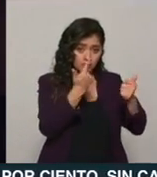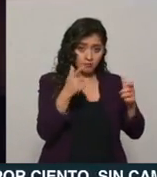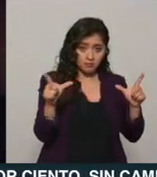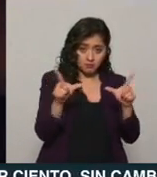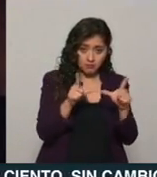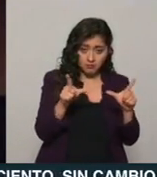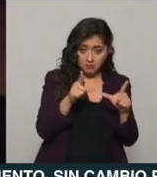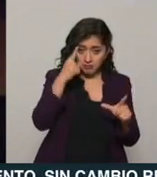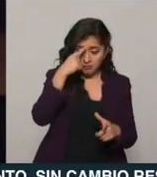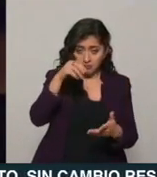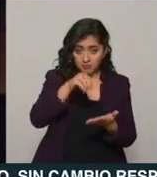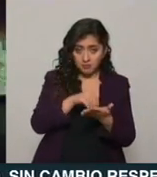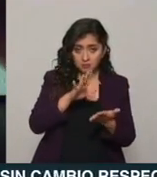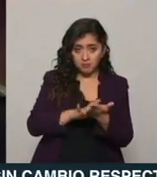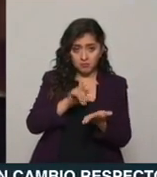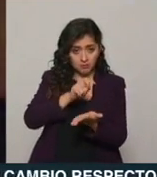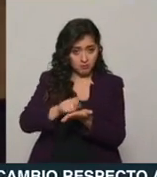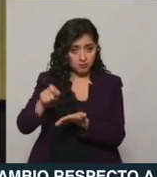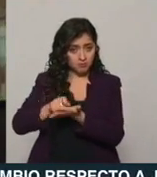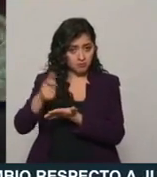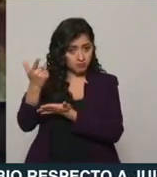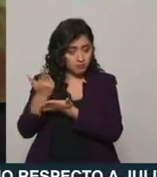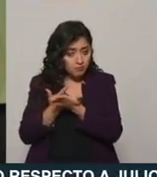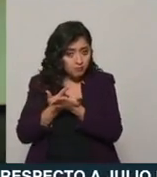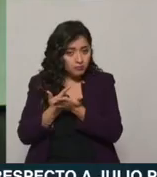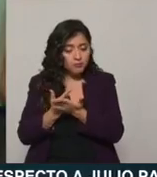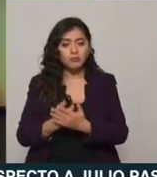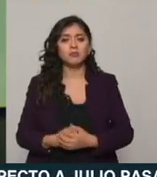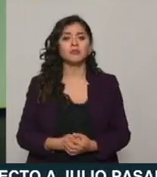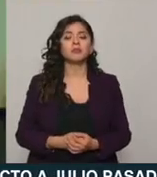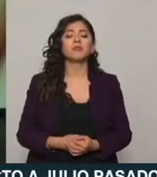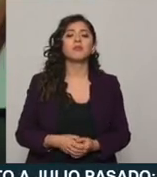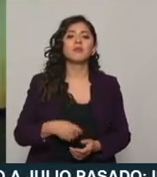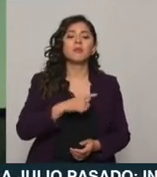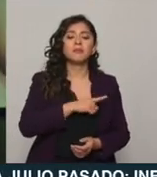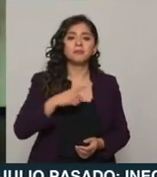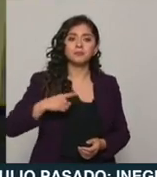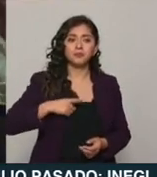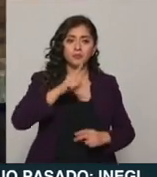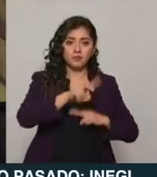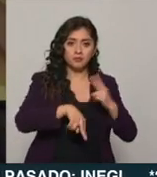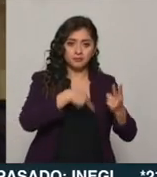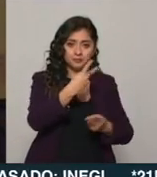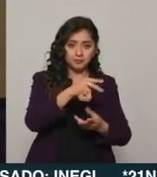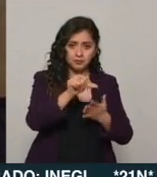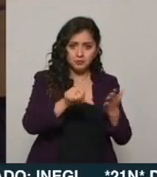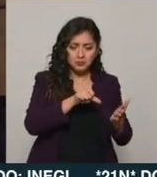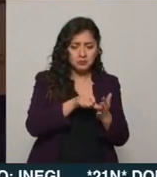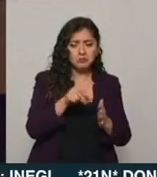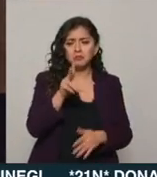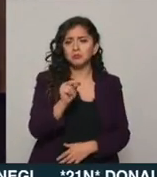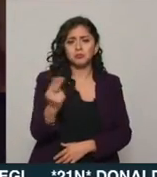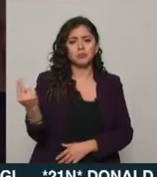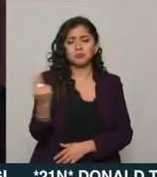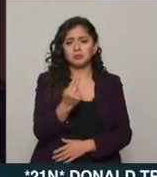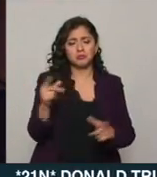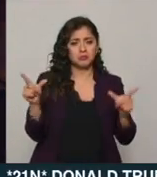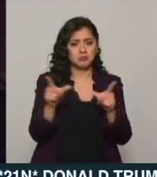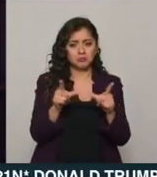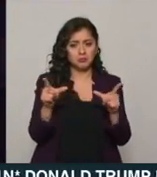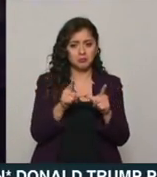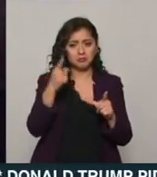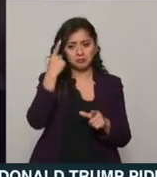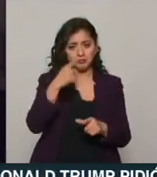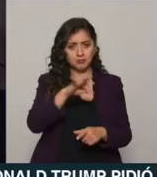este registro? Hay que ir al centro y registrarse. No hay que llevar identificación para dar